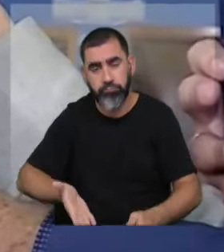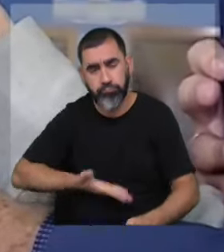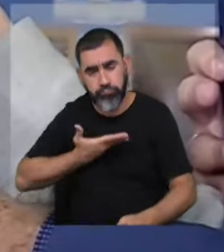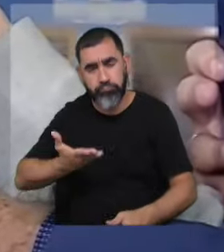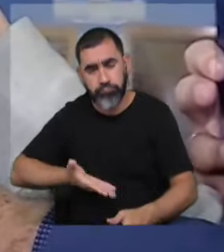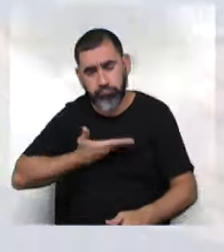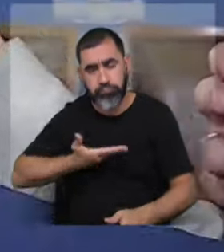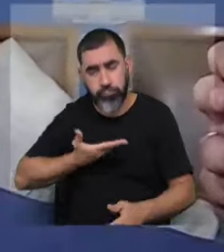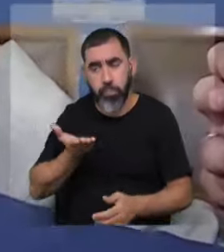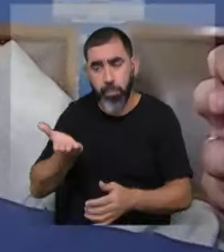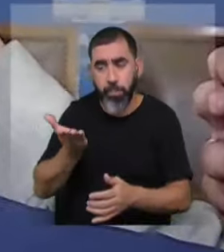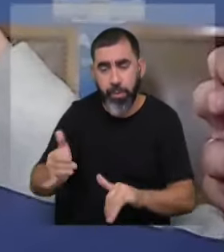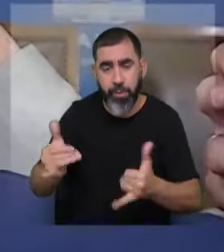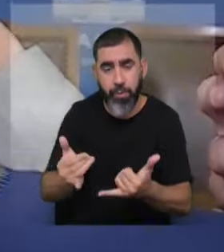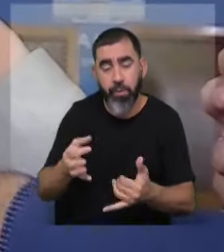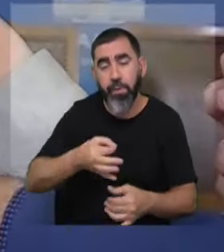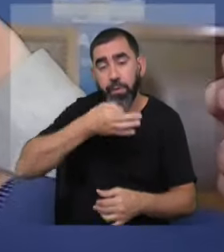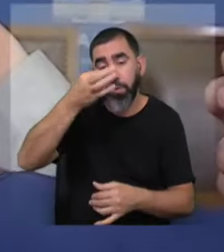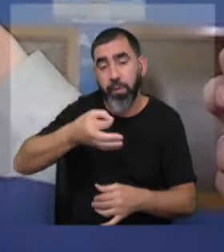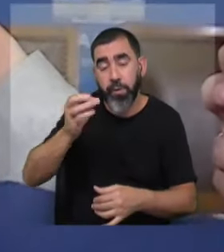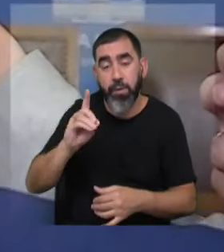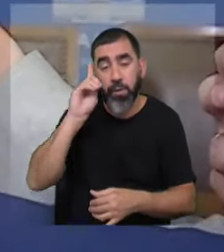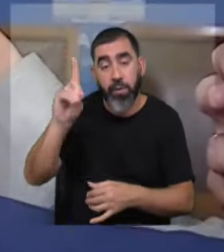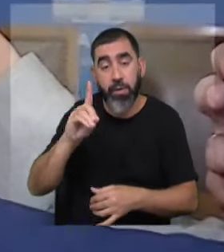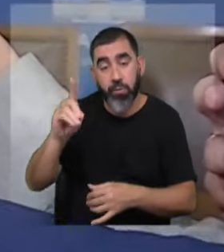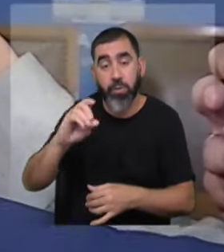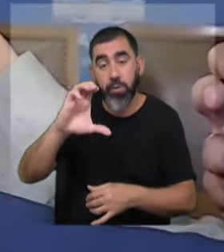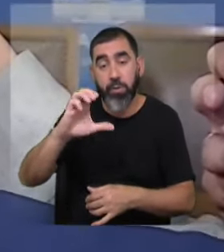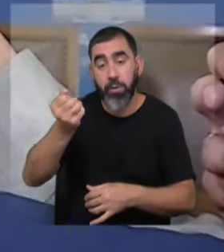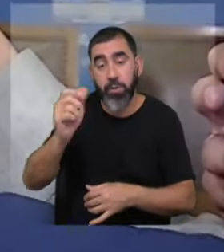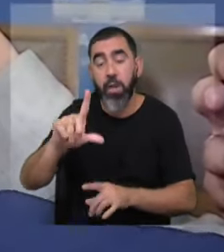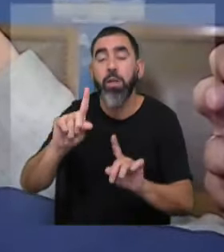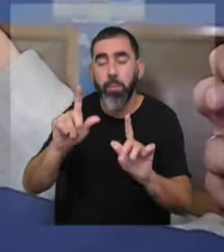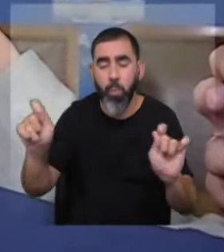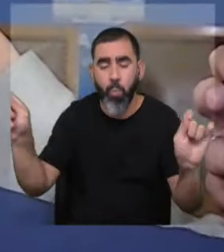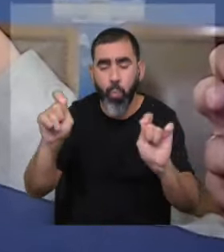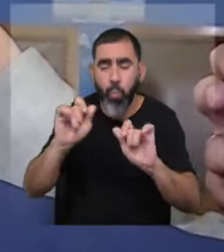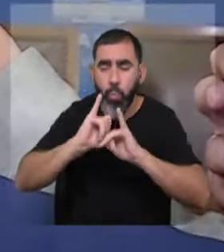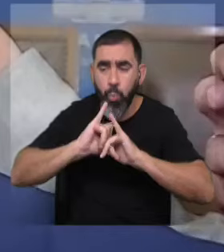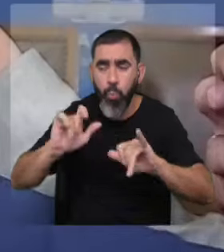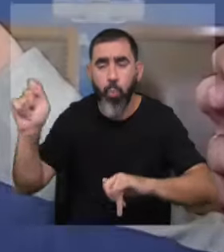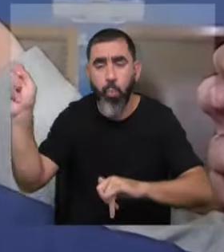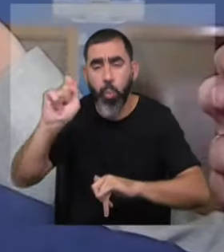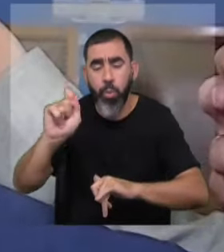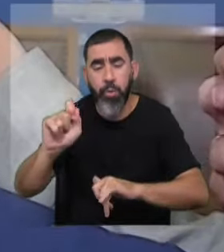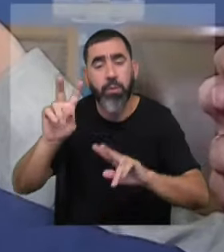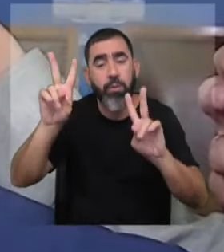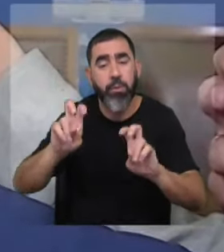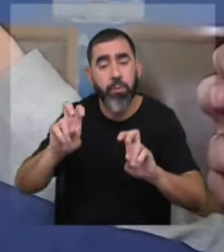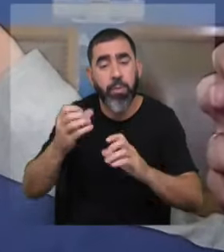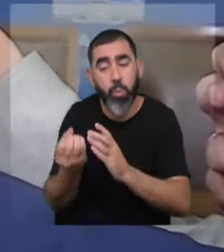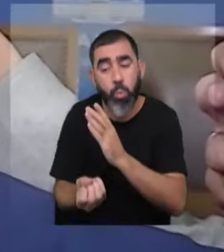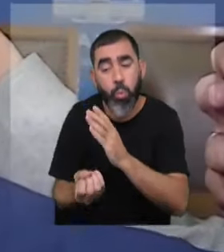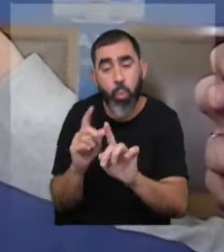hace ya varias semanas. Las declaraciones que hizo el diputado Cal, que las hizo públicamente además, tienen que ver con la no